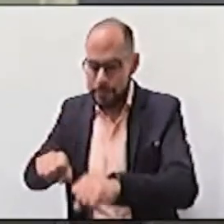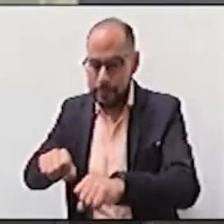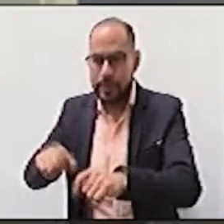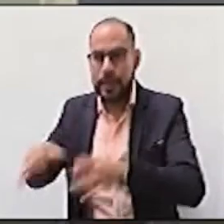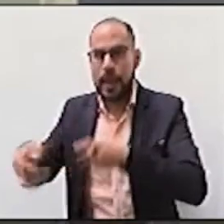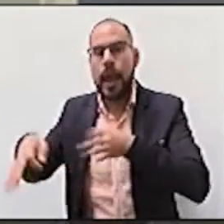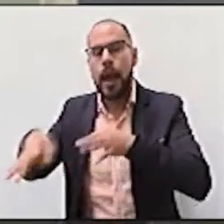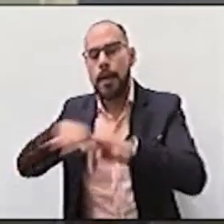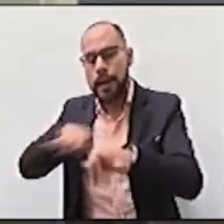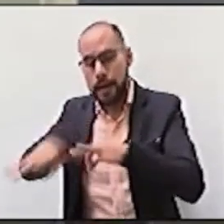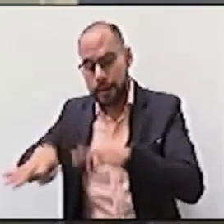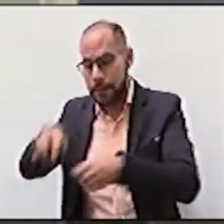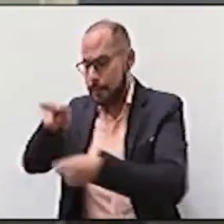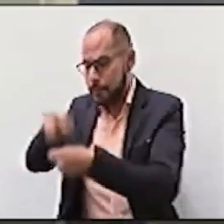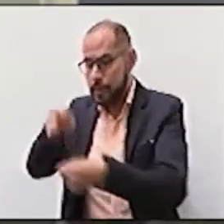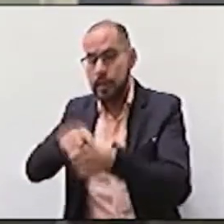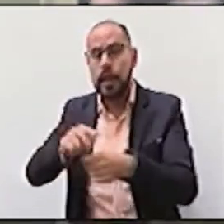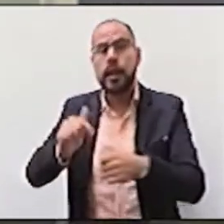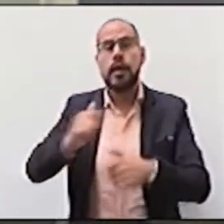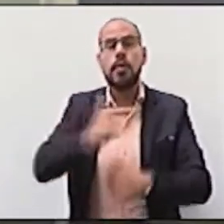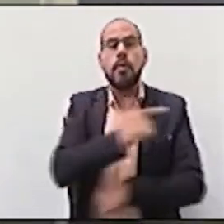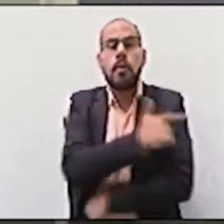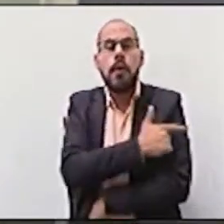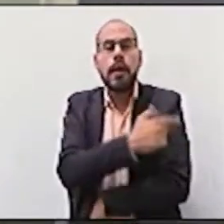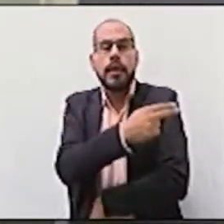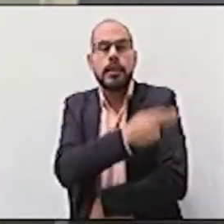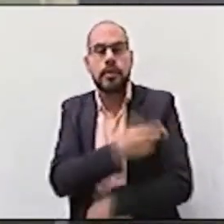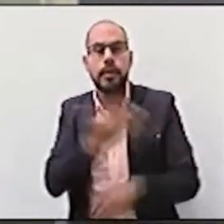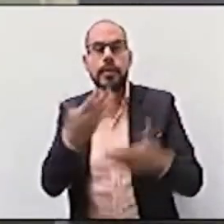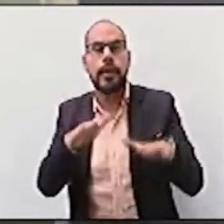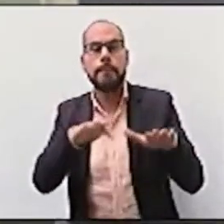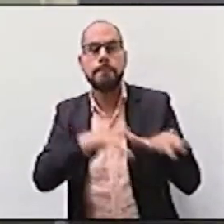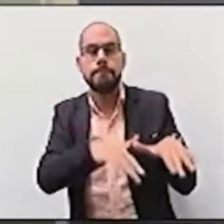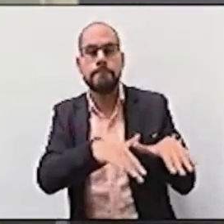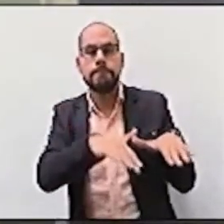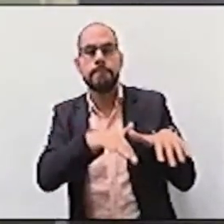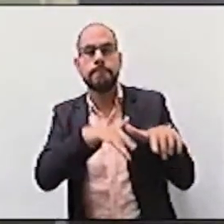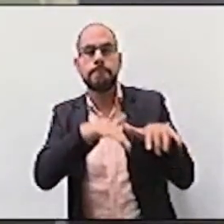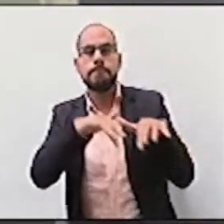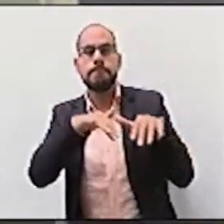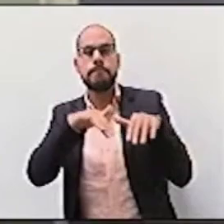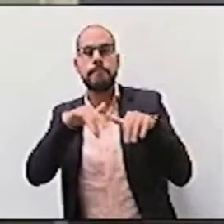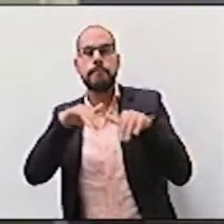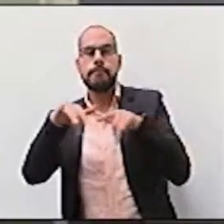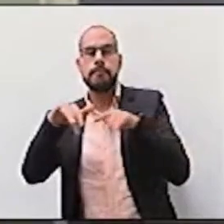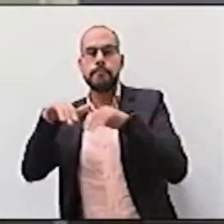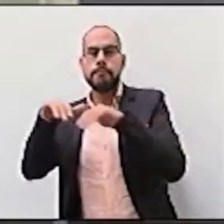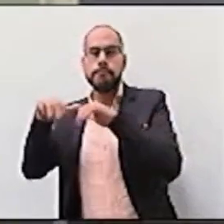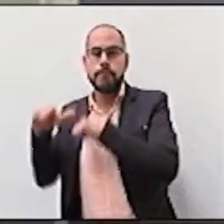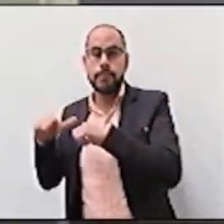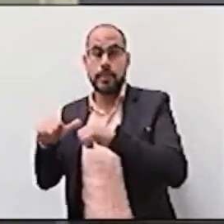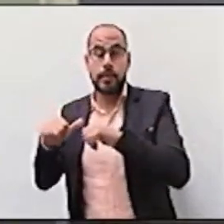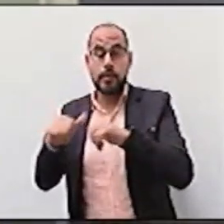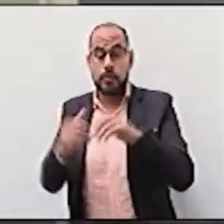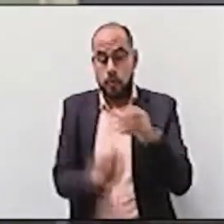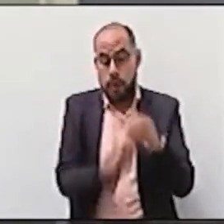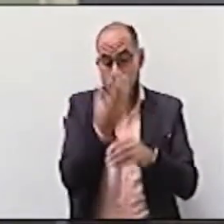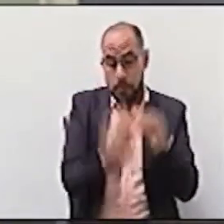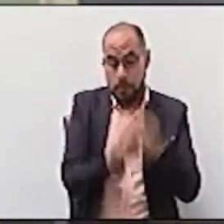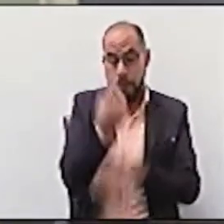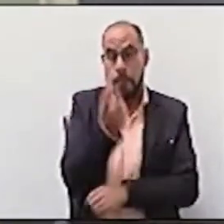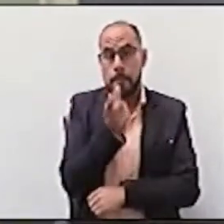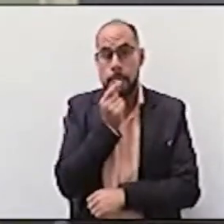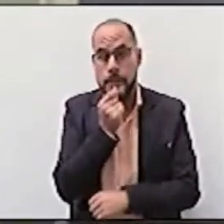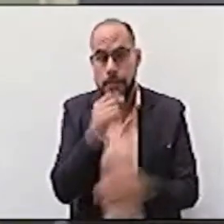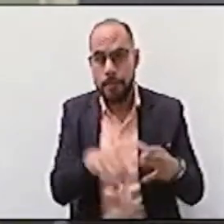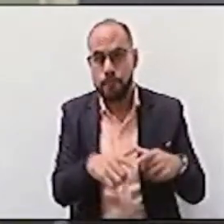seguridad pública, y entonces la Guardia Nacional vaya paulatinamente también regresando a las